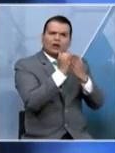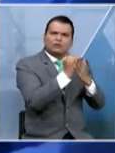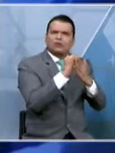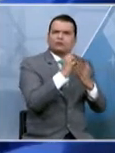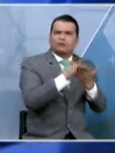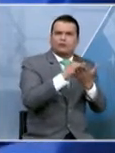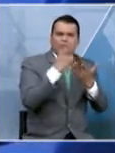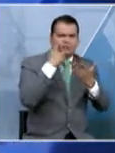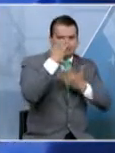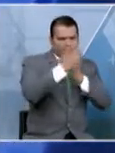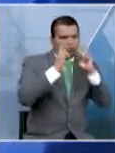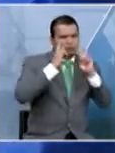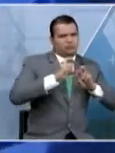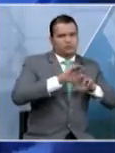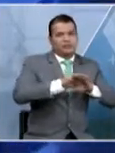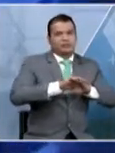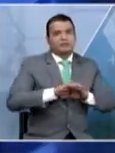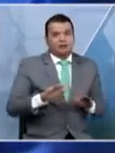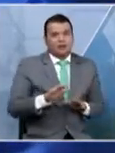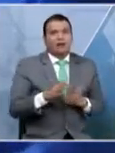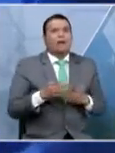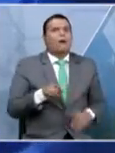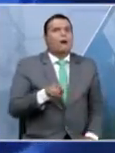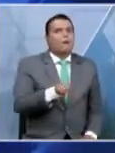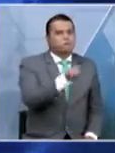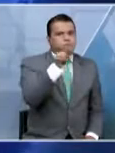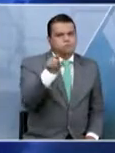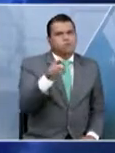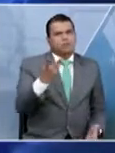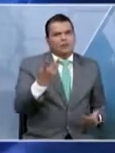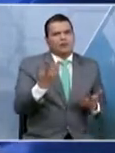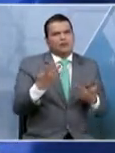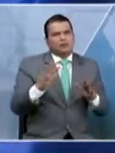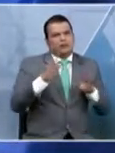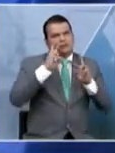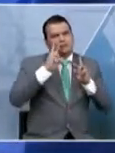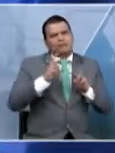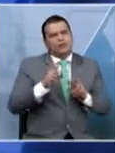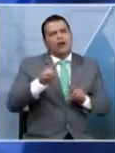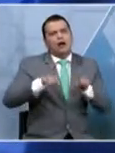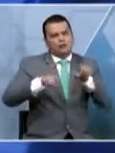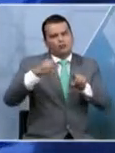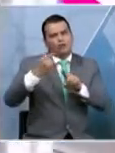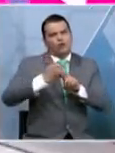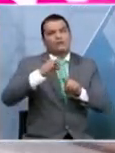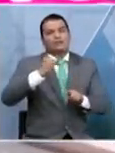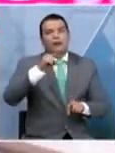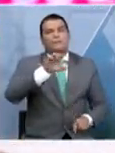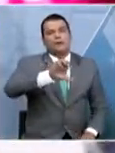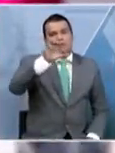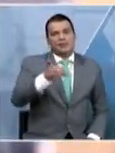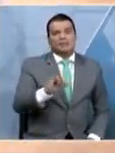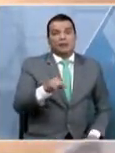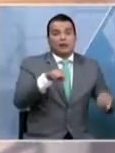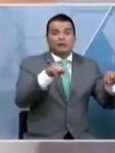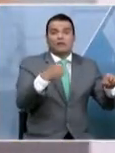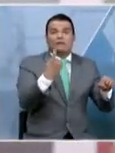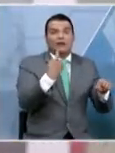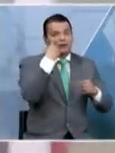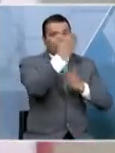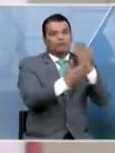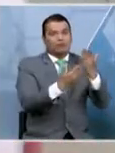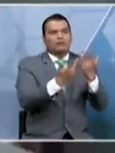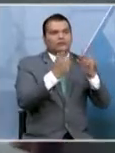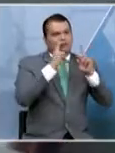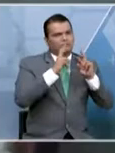otros países la capital del valle será la primera en documentar esta experiencia científica que a lo largo de cuatro meses se valora su efectividad y